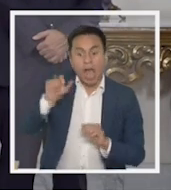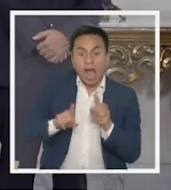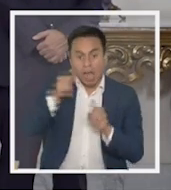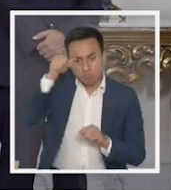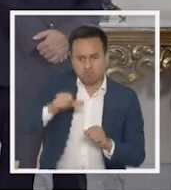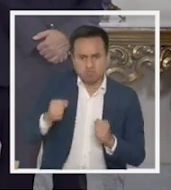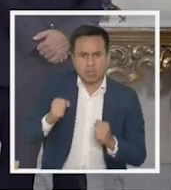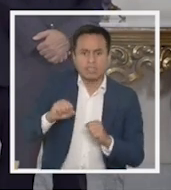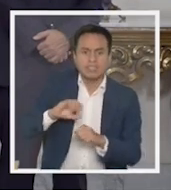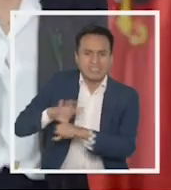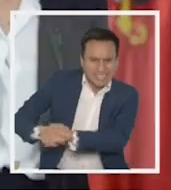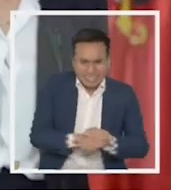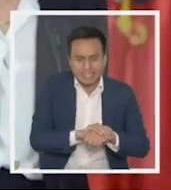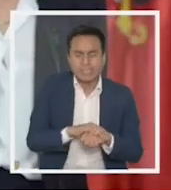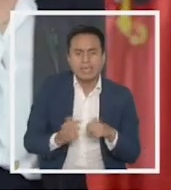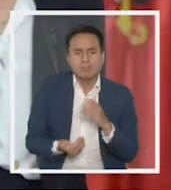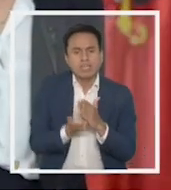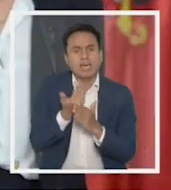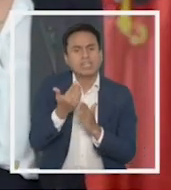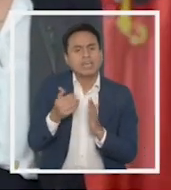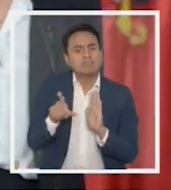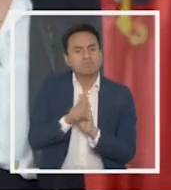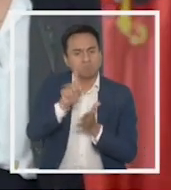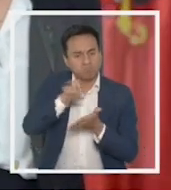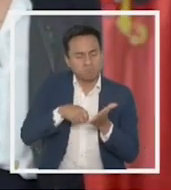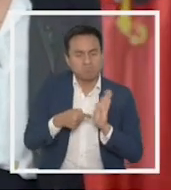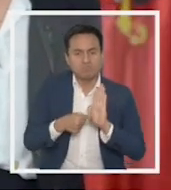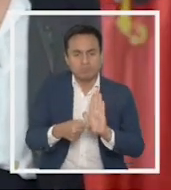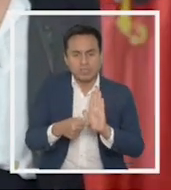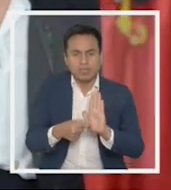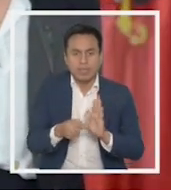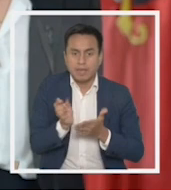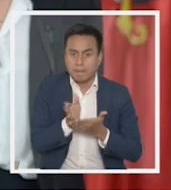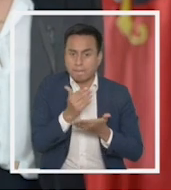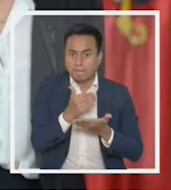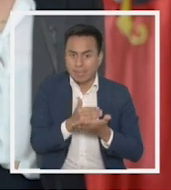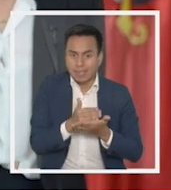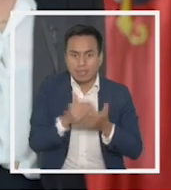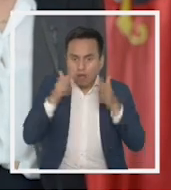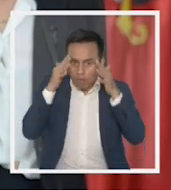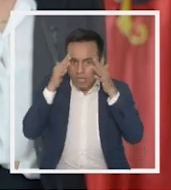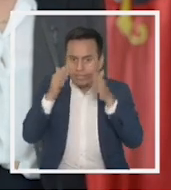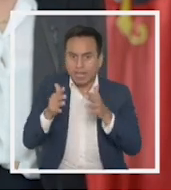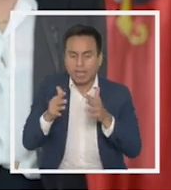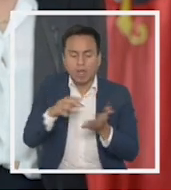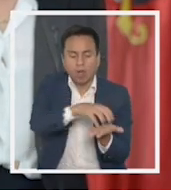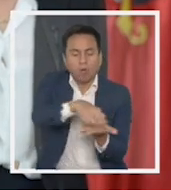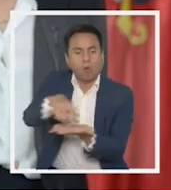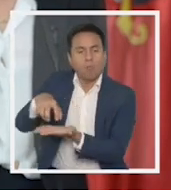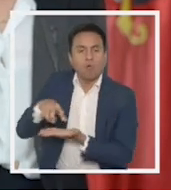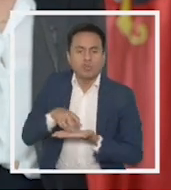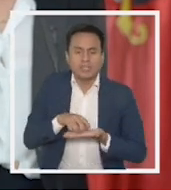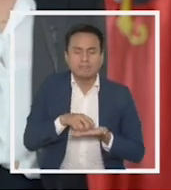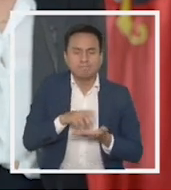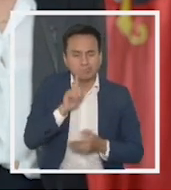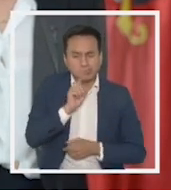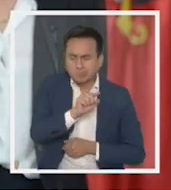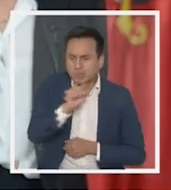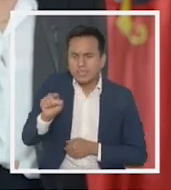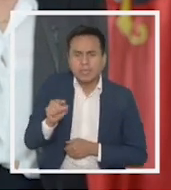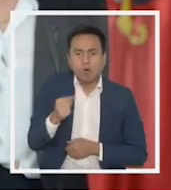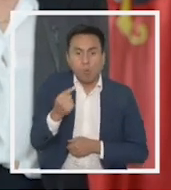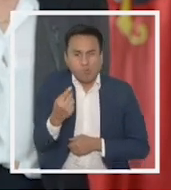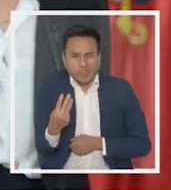Este plan se focalizará en comunas que representan un tercio de la población nacional y